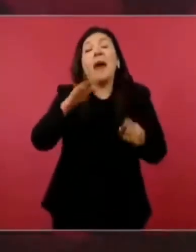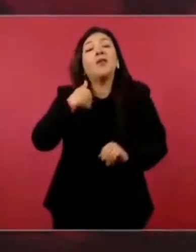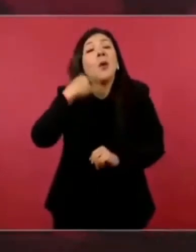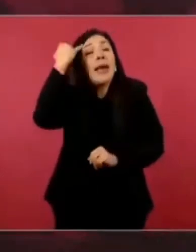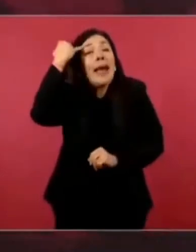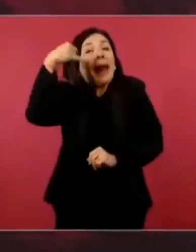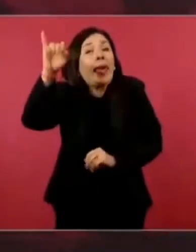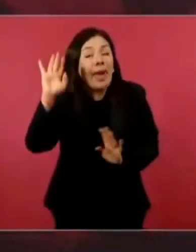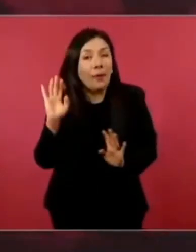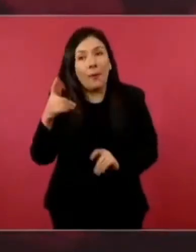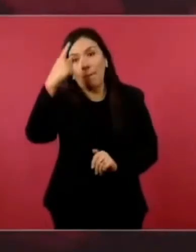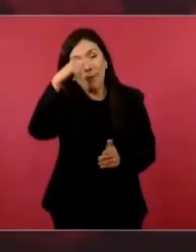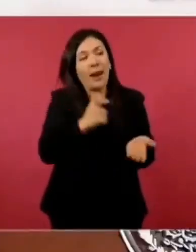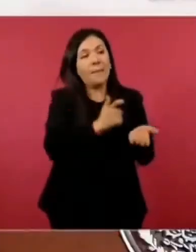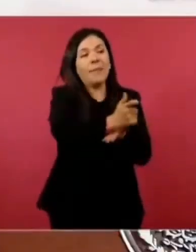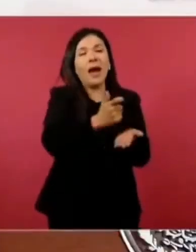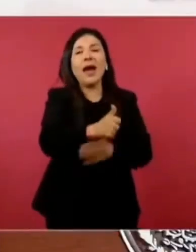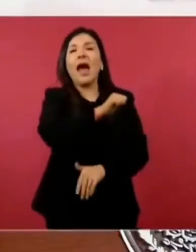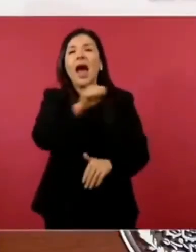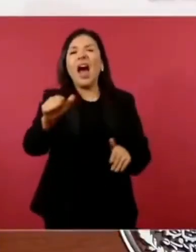para los medios,